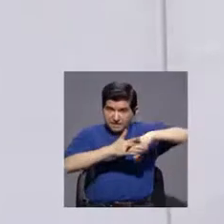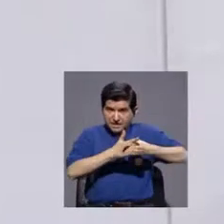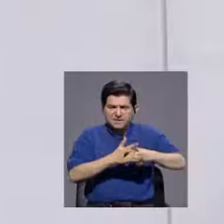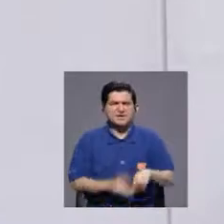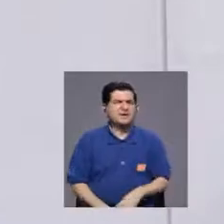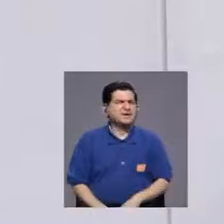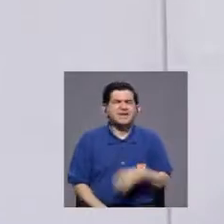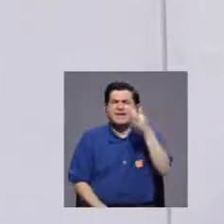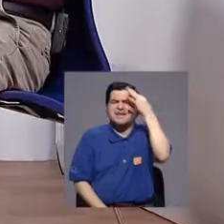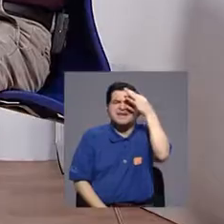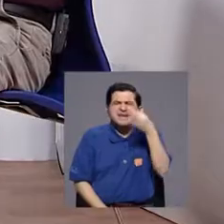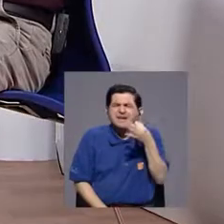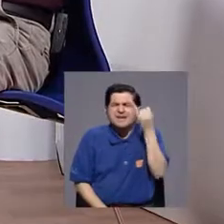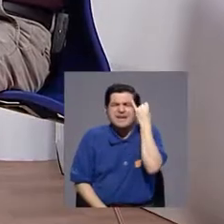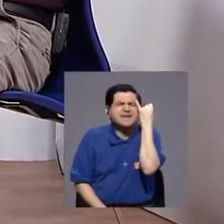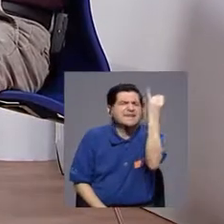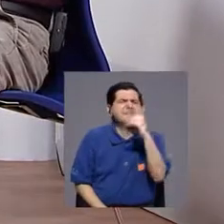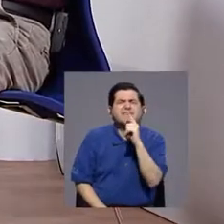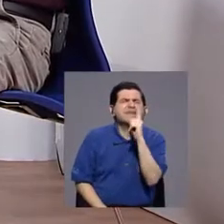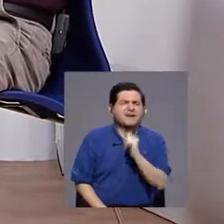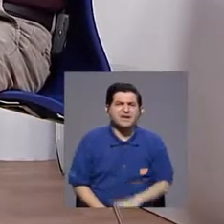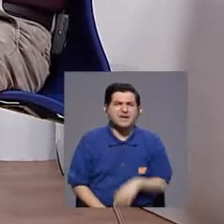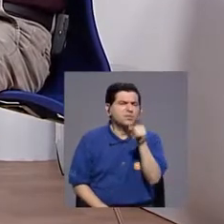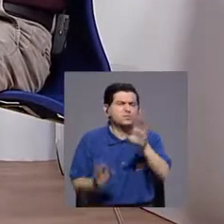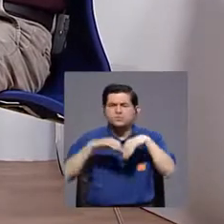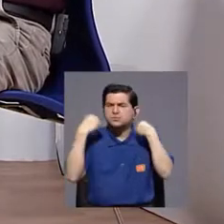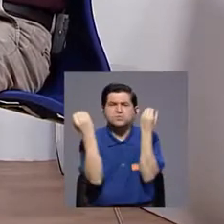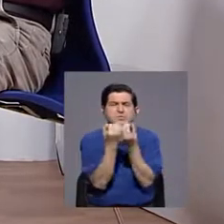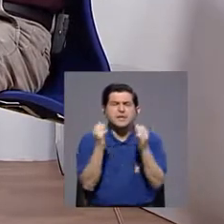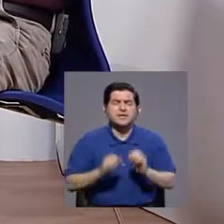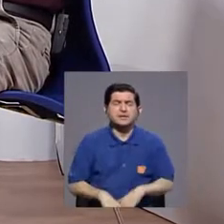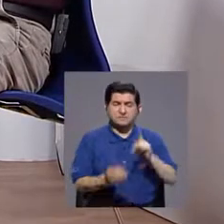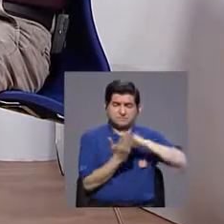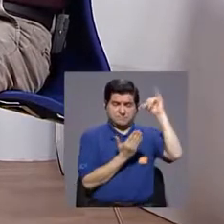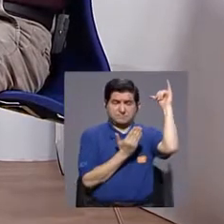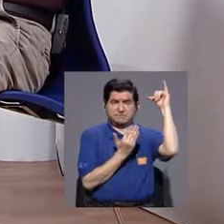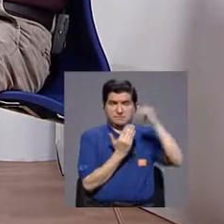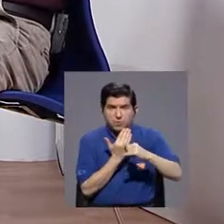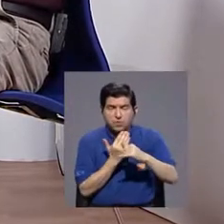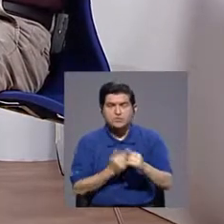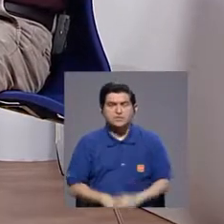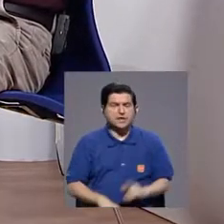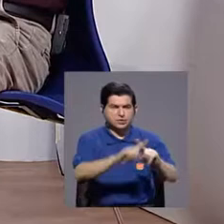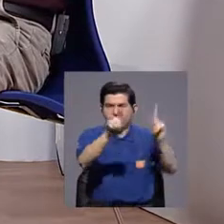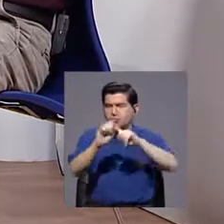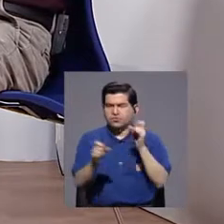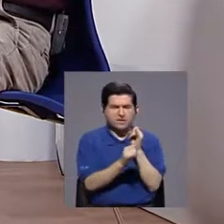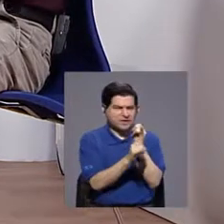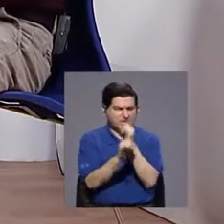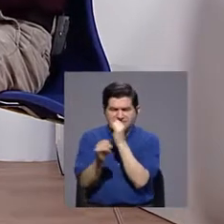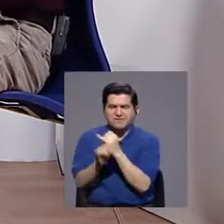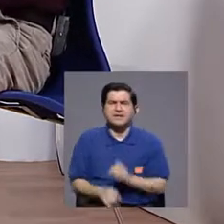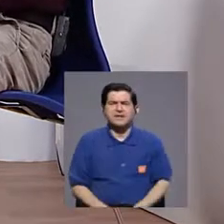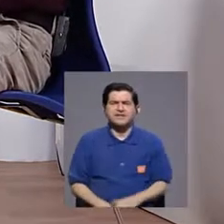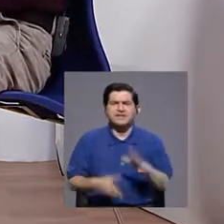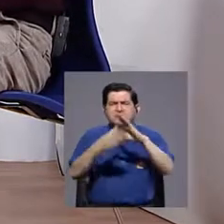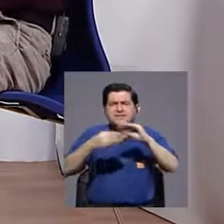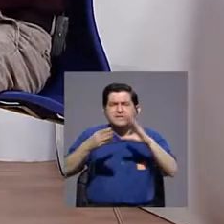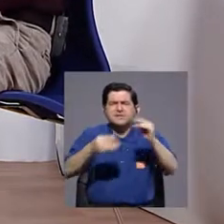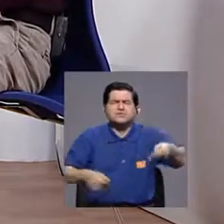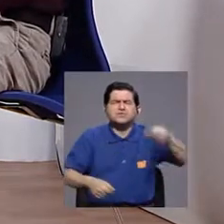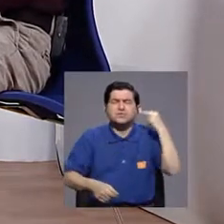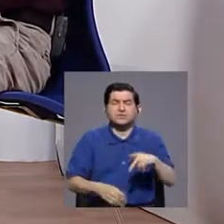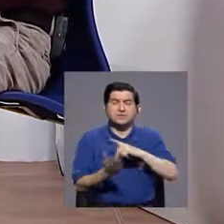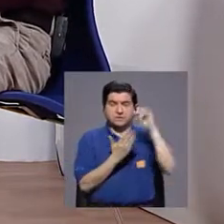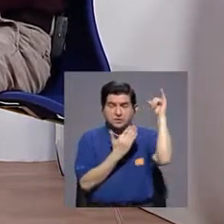quién se le ocurre la idea cómo se organizan ustedes para que esto sea un proyecto interinstitucional cuéntenos un poquito todo está toda la historia